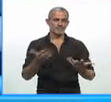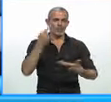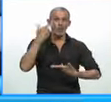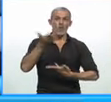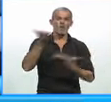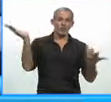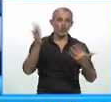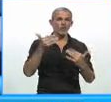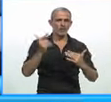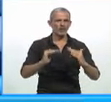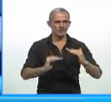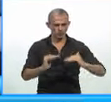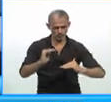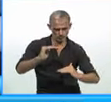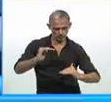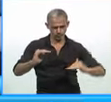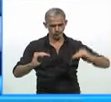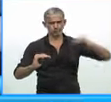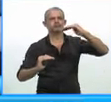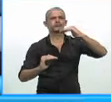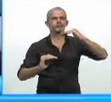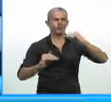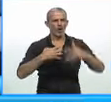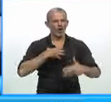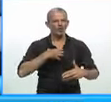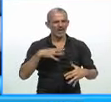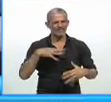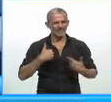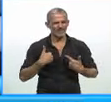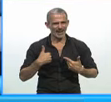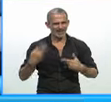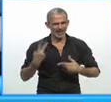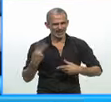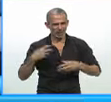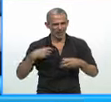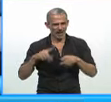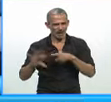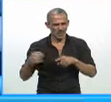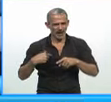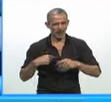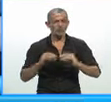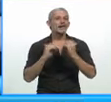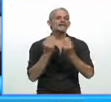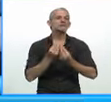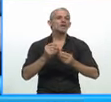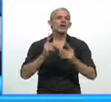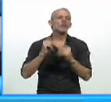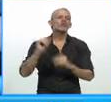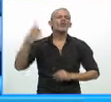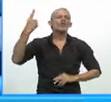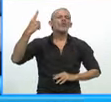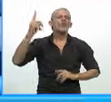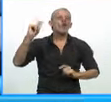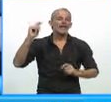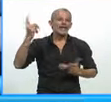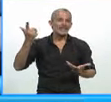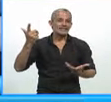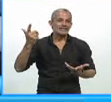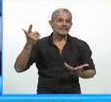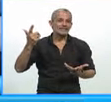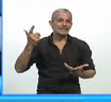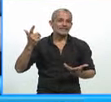que podemos estar adelante, así que estamos ganando esa confianza. Pero bueno, los número uno en nuestra